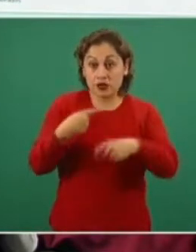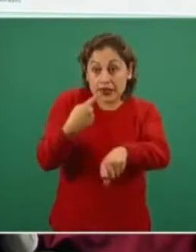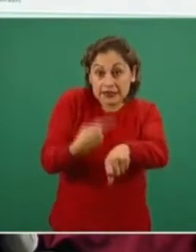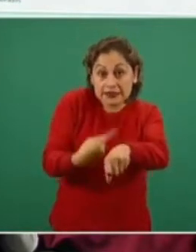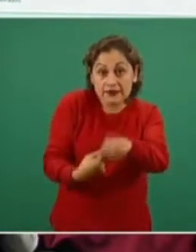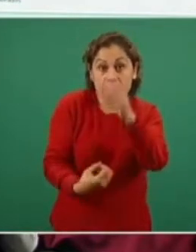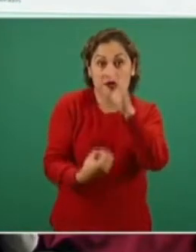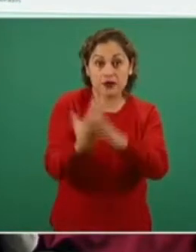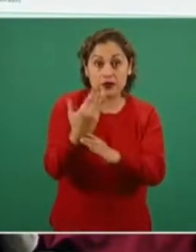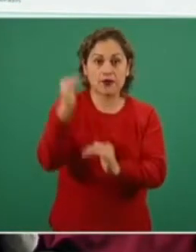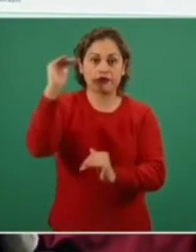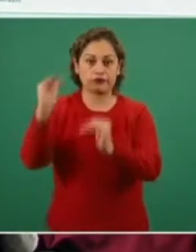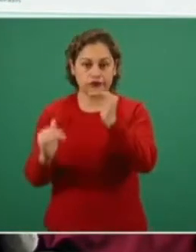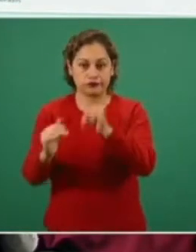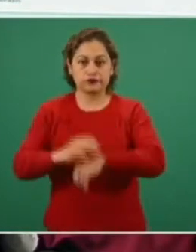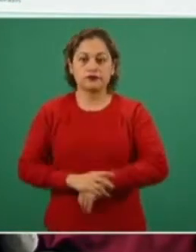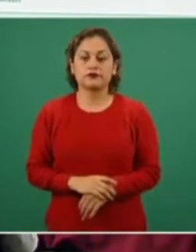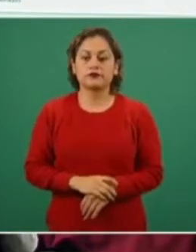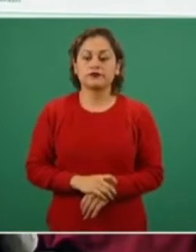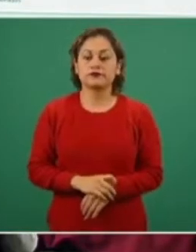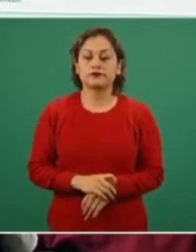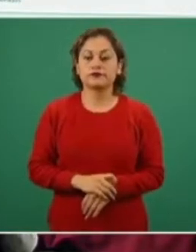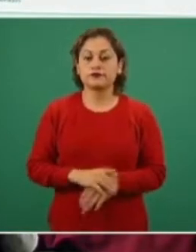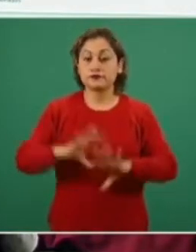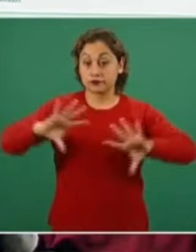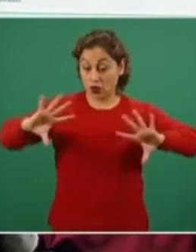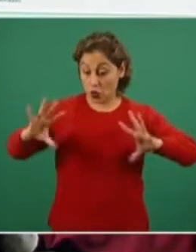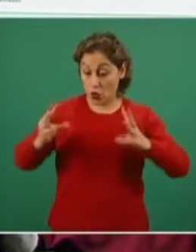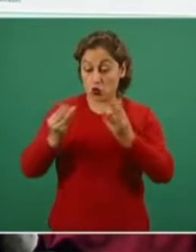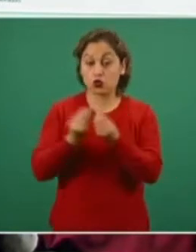por semana. Del total de los casos,